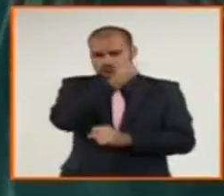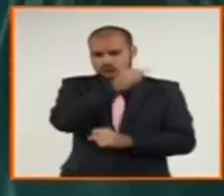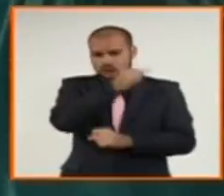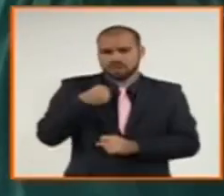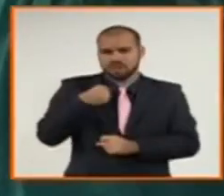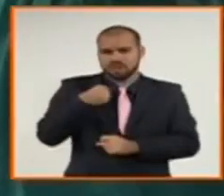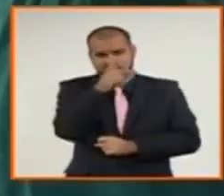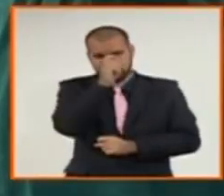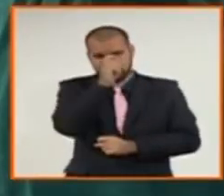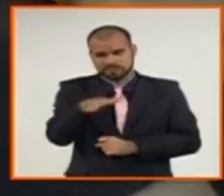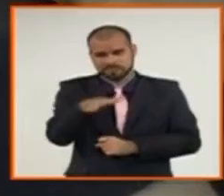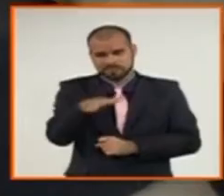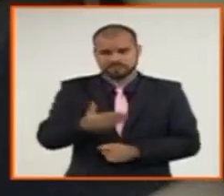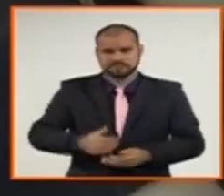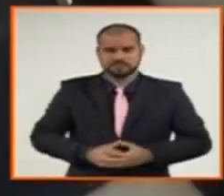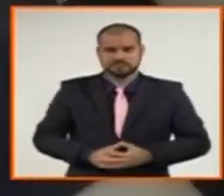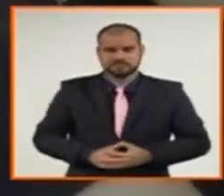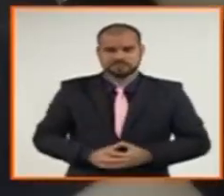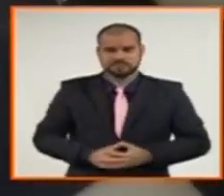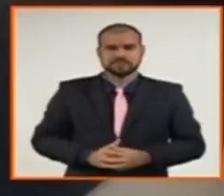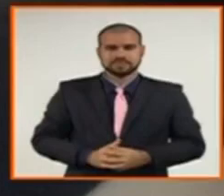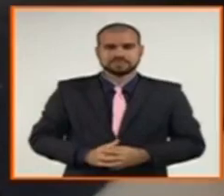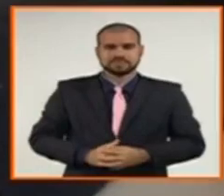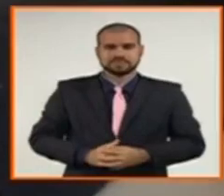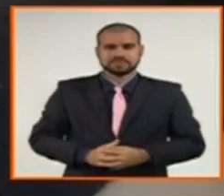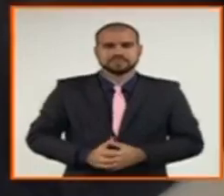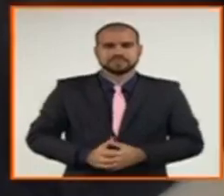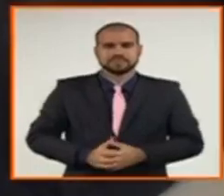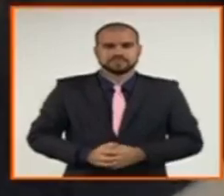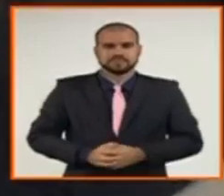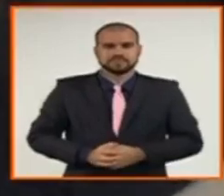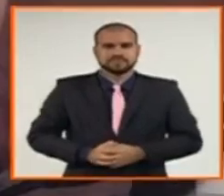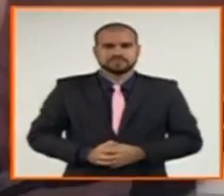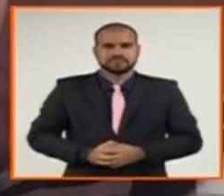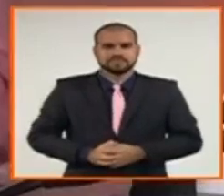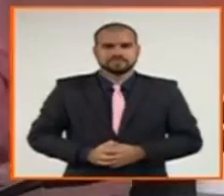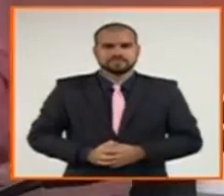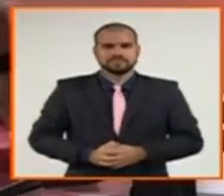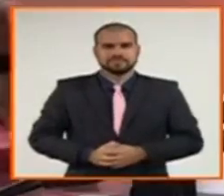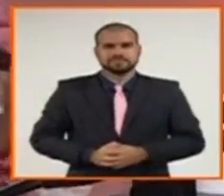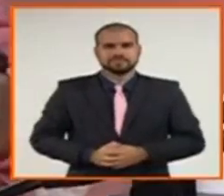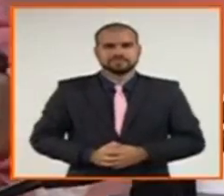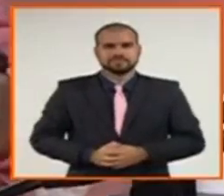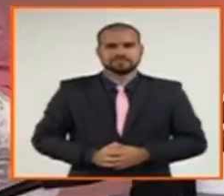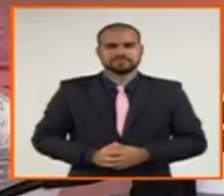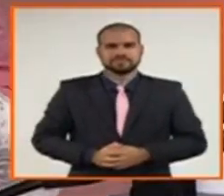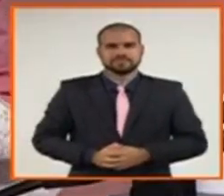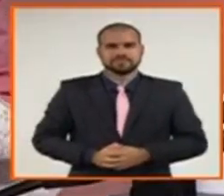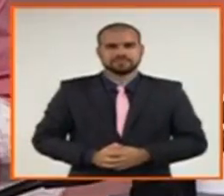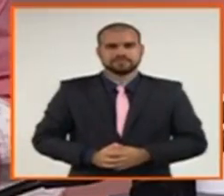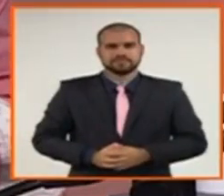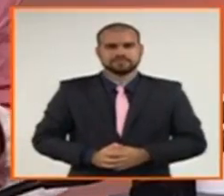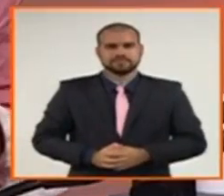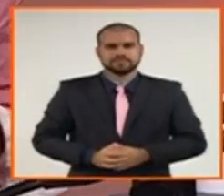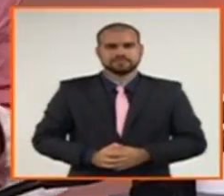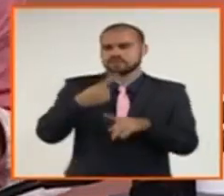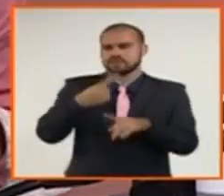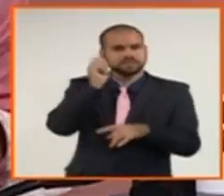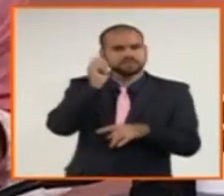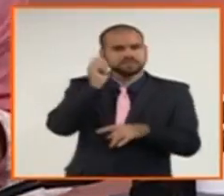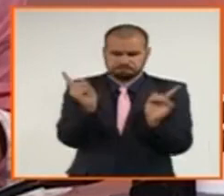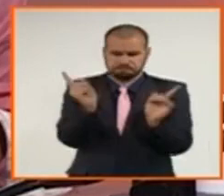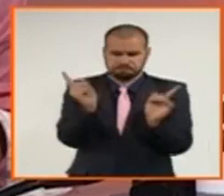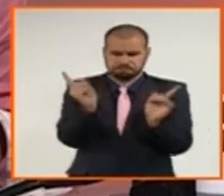Ramírez, Sistema Informativo de la Televisión Cubana. Lizeth, muy brevemente en los finales.